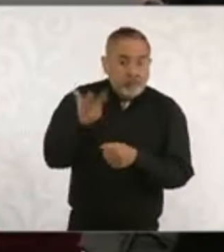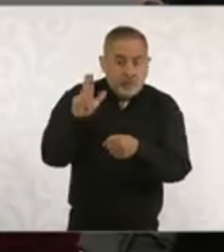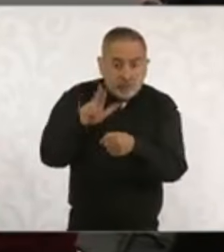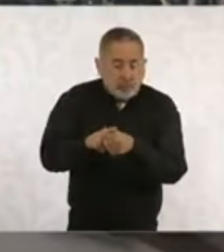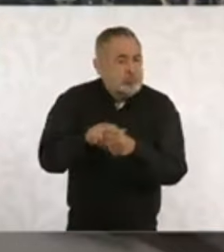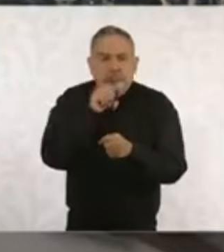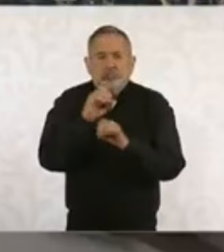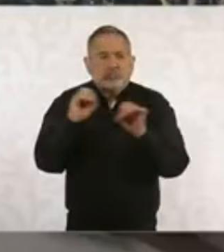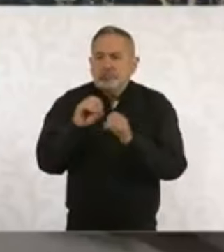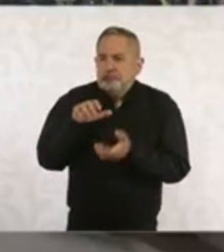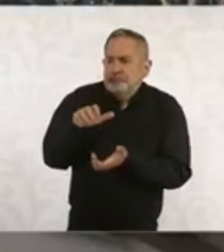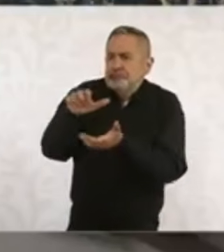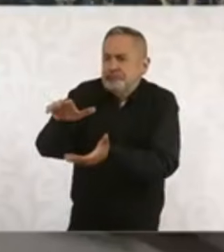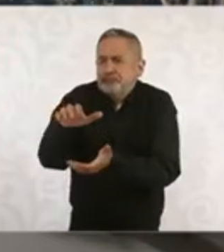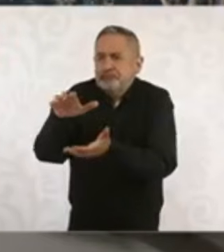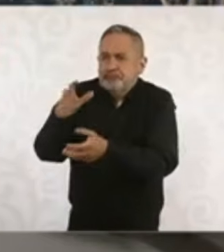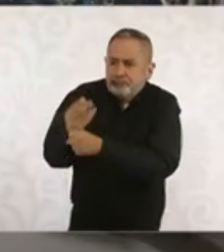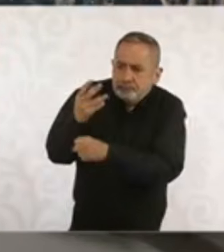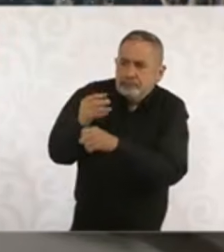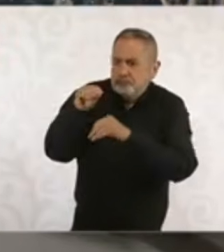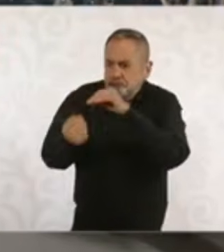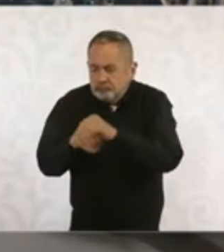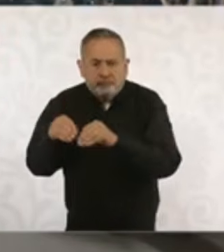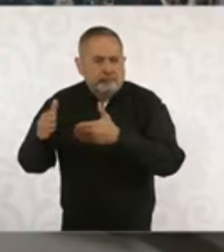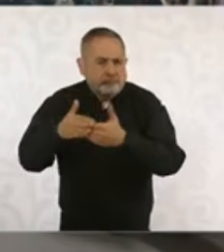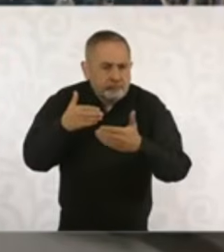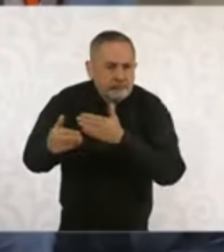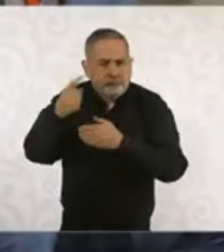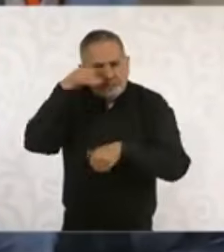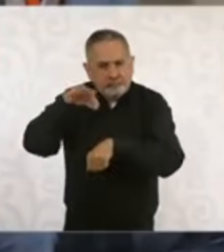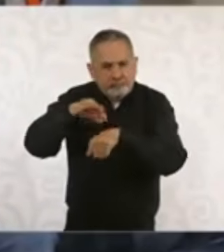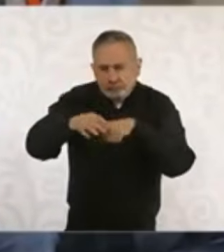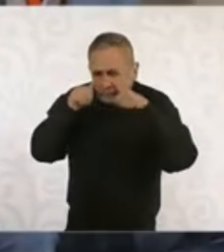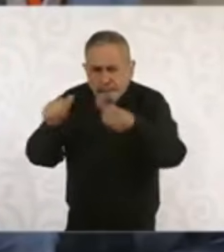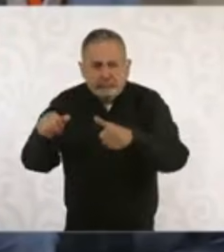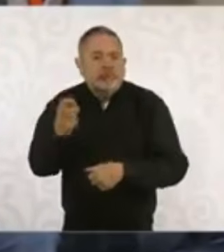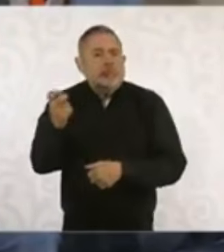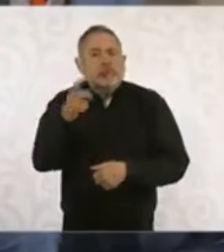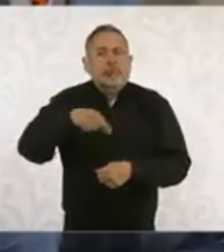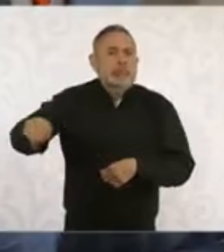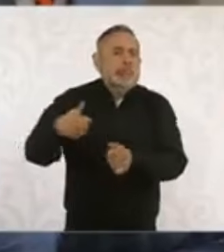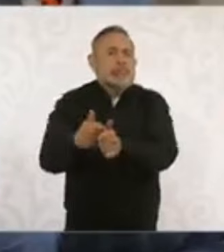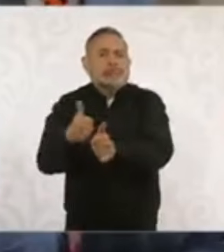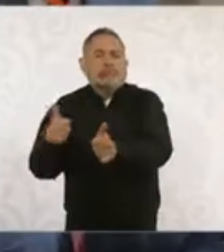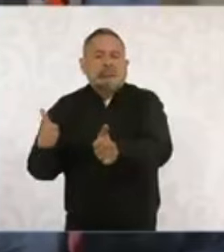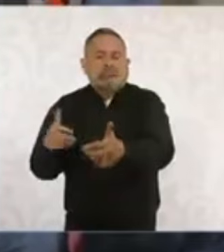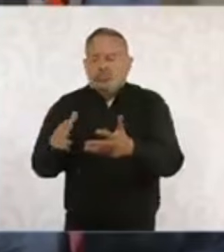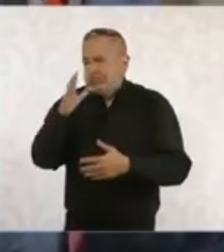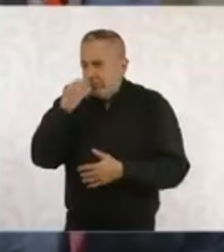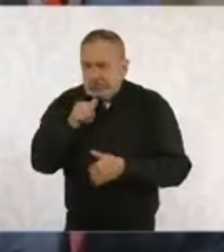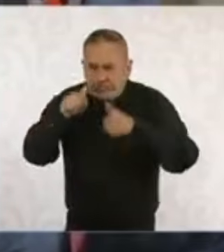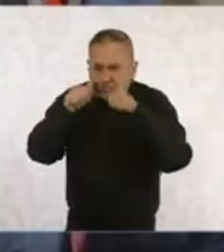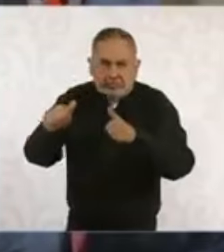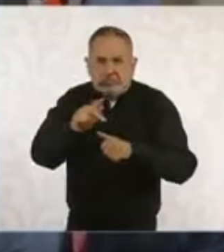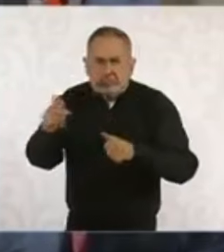dotación sistemática de equipos médicos de alta tecnología, lo que generó rezagos graves en cuanto a diagnóstico y